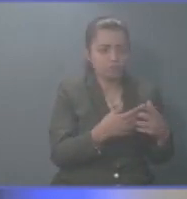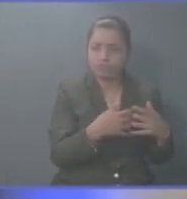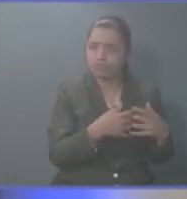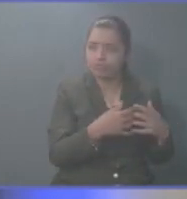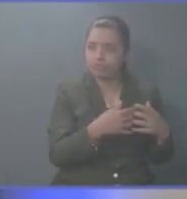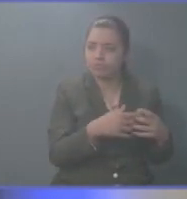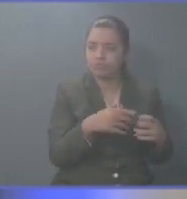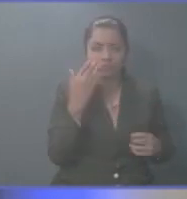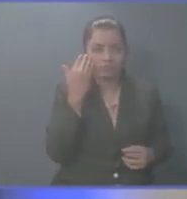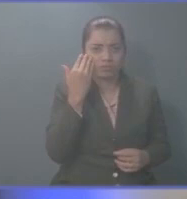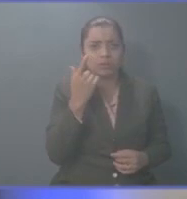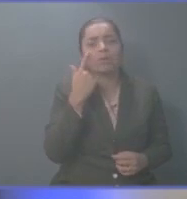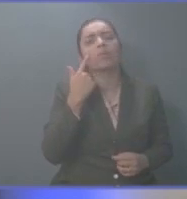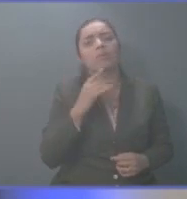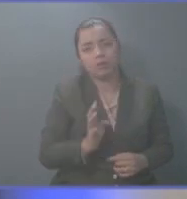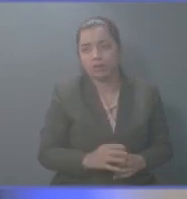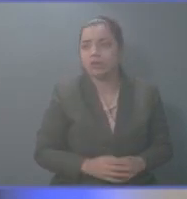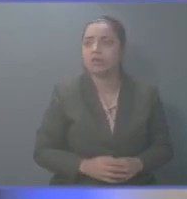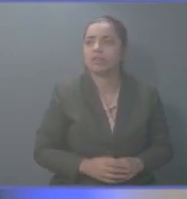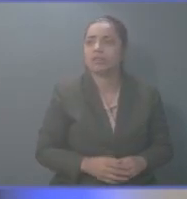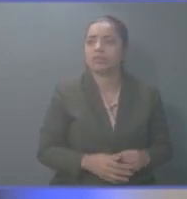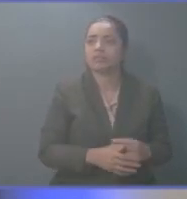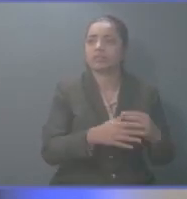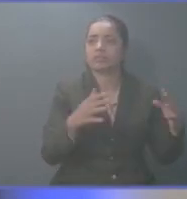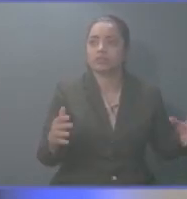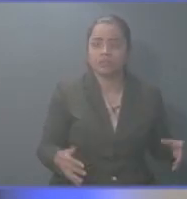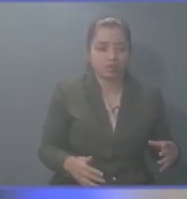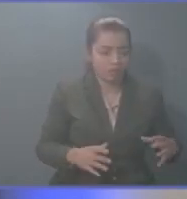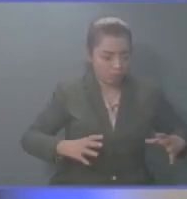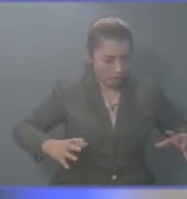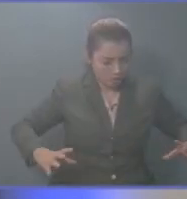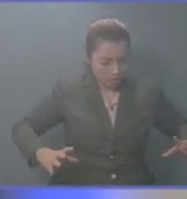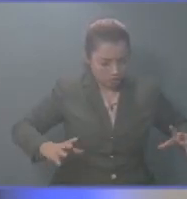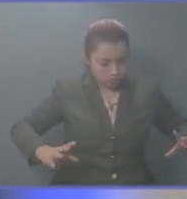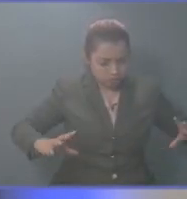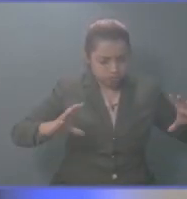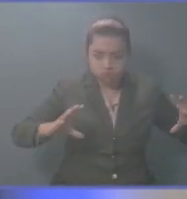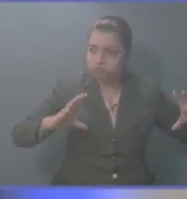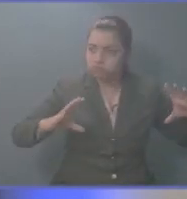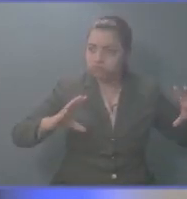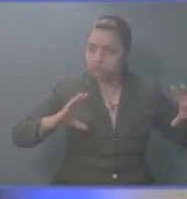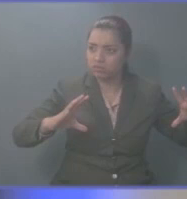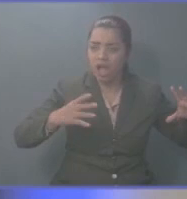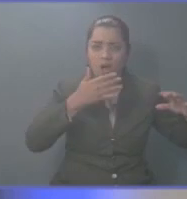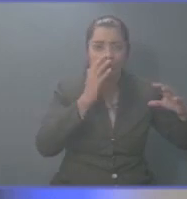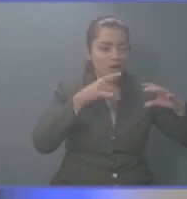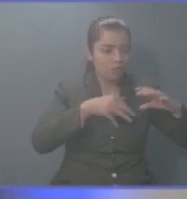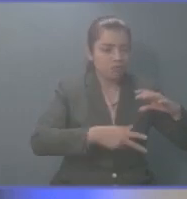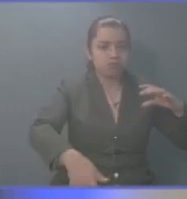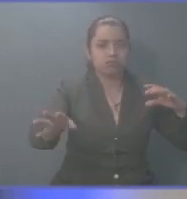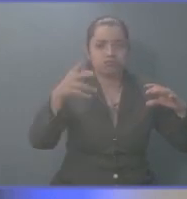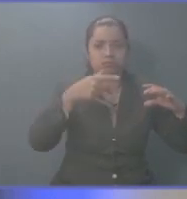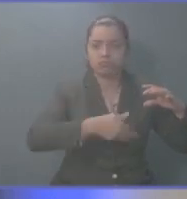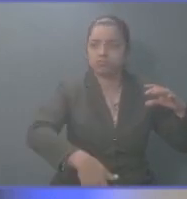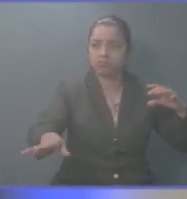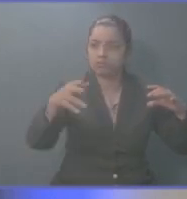llamó la atención varias cosas. Por ejemplo, el tema de que son unas grandes tuberías donde hay una fuga permanente de agua,